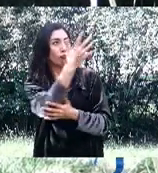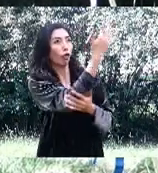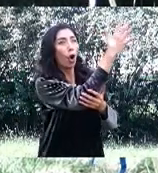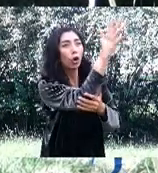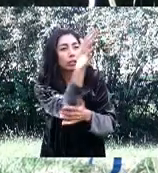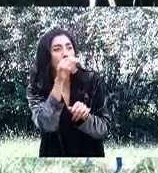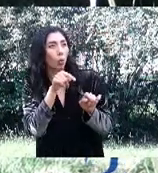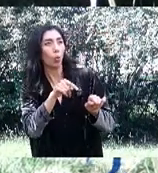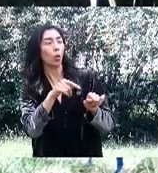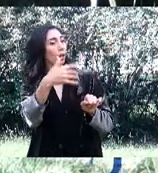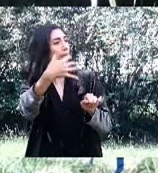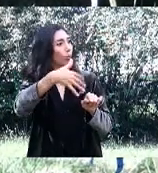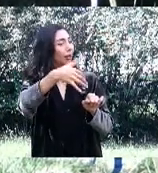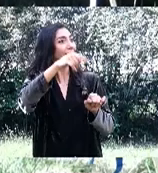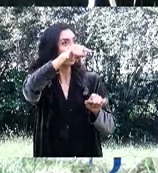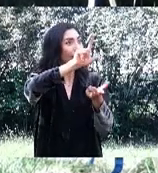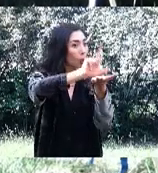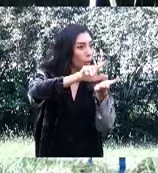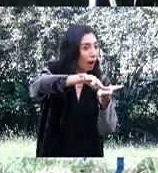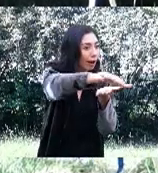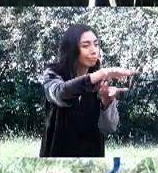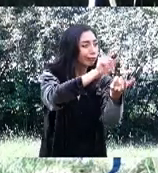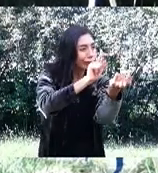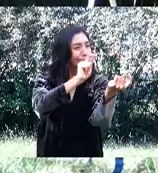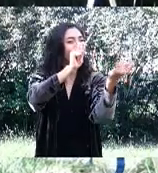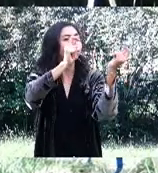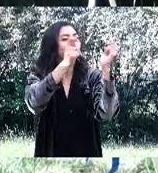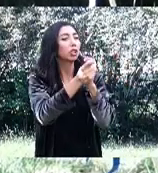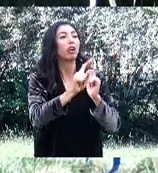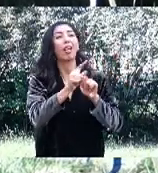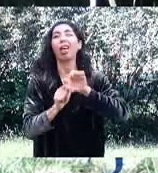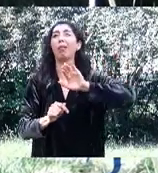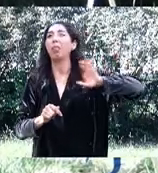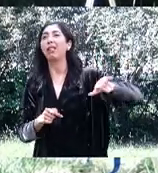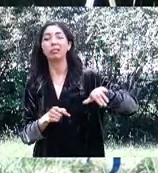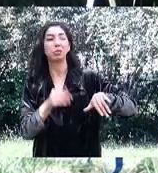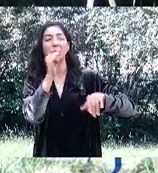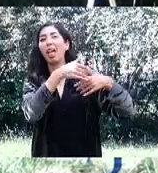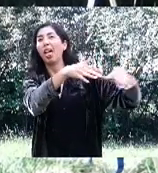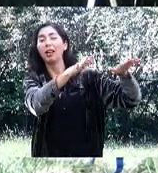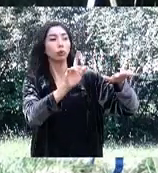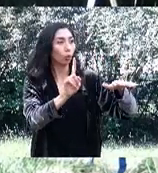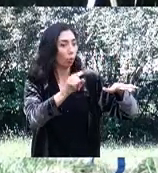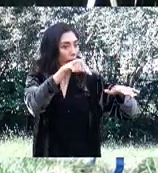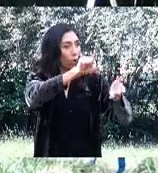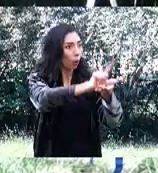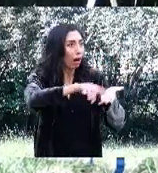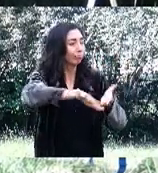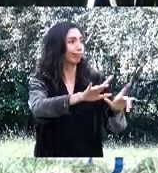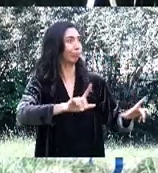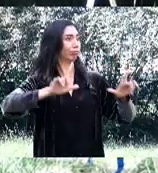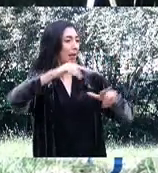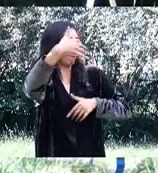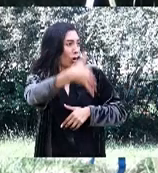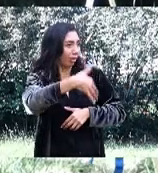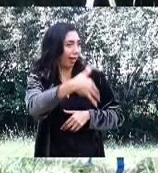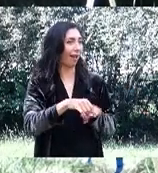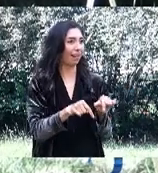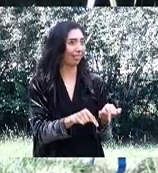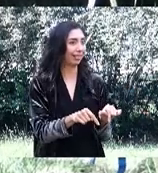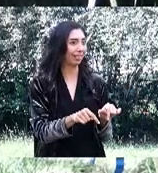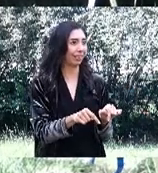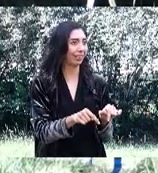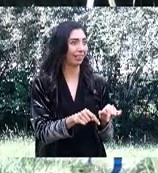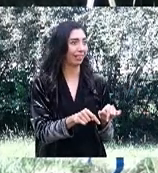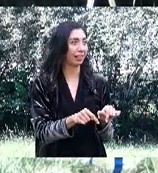importante justamente que se convirtiera no en un patio trasero sino que en un espacio protagonista de esta regeneración que también